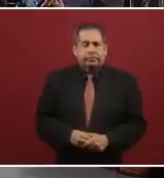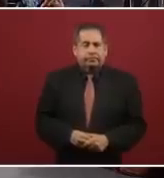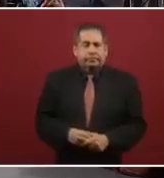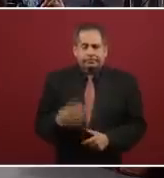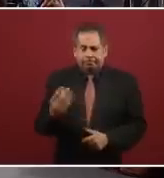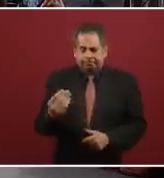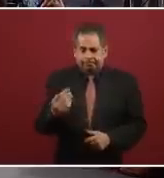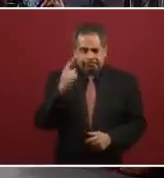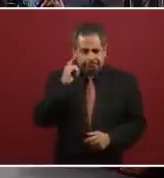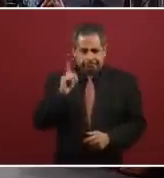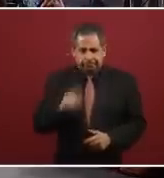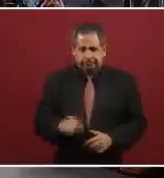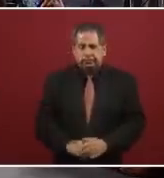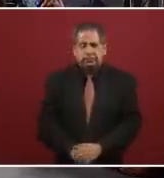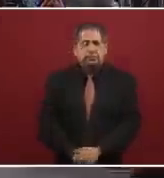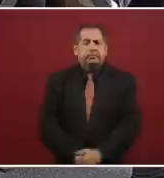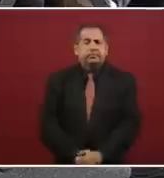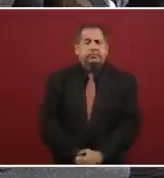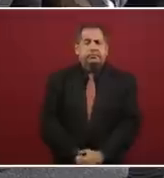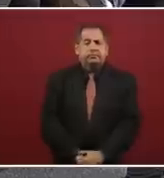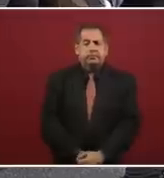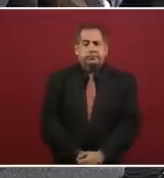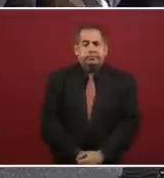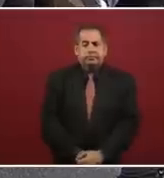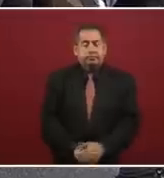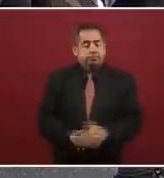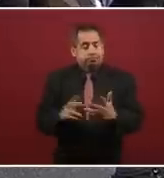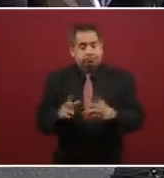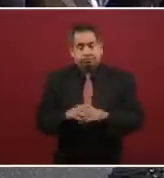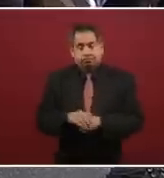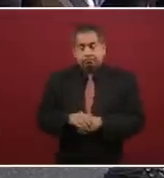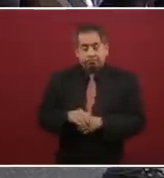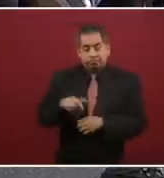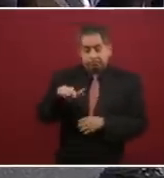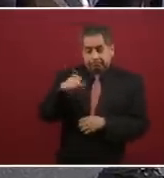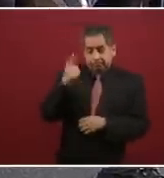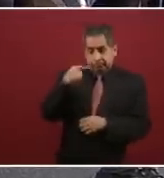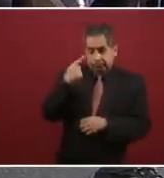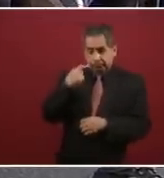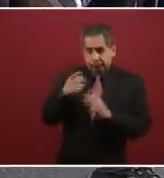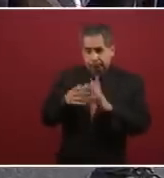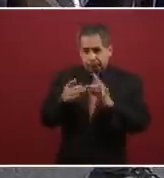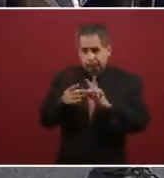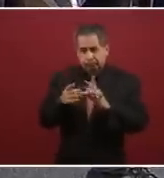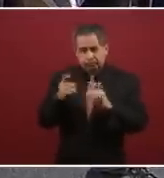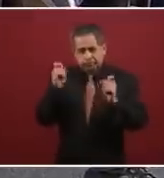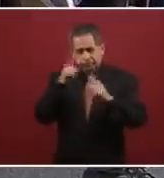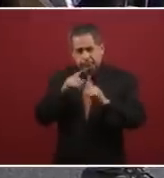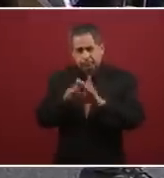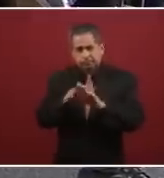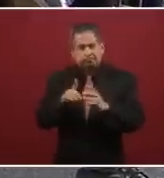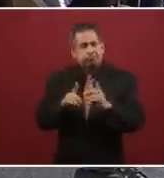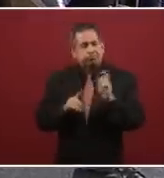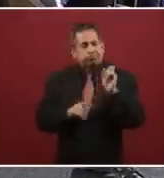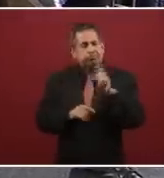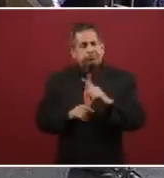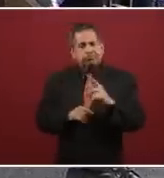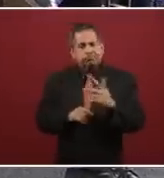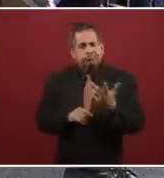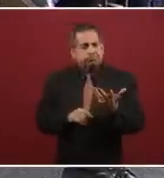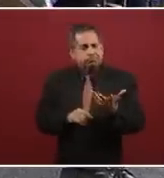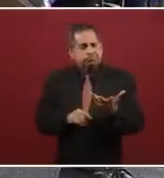El colega, en estas negociaciones que se tuvieron con los Estados Unidos, en estas 12 horas que usted ha calificado pues de cruciales y muy, muy, muy